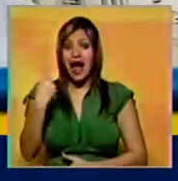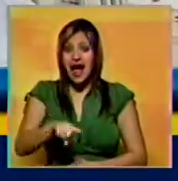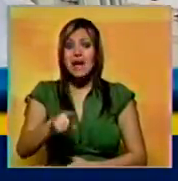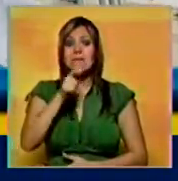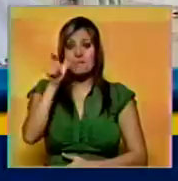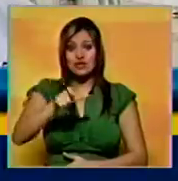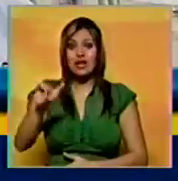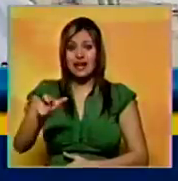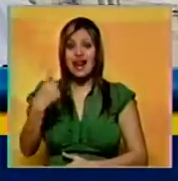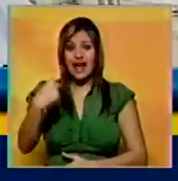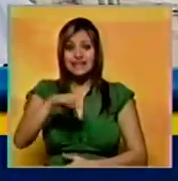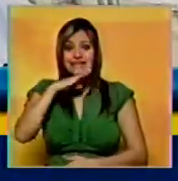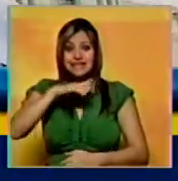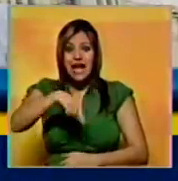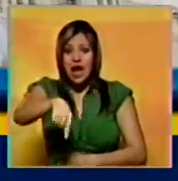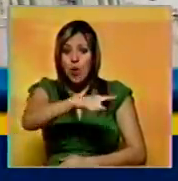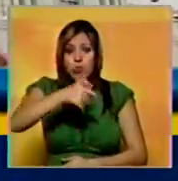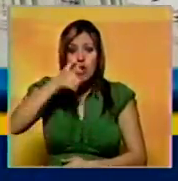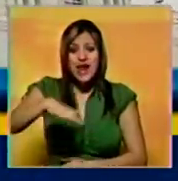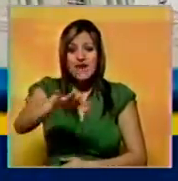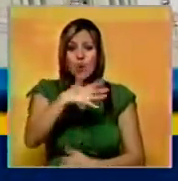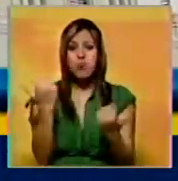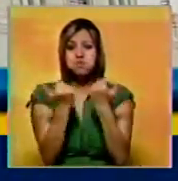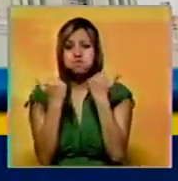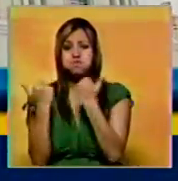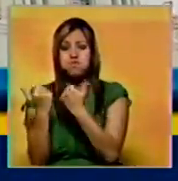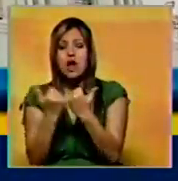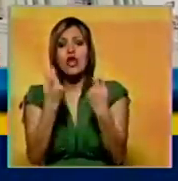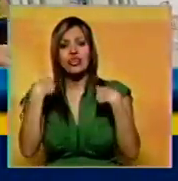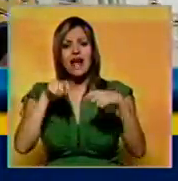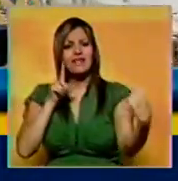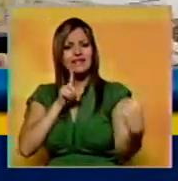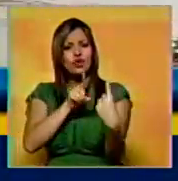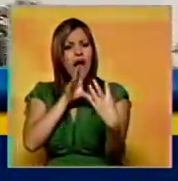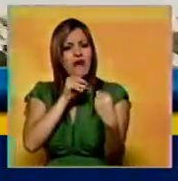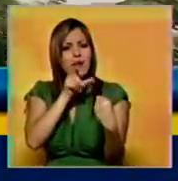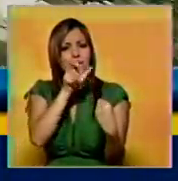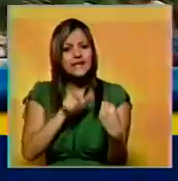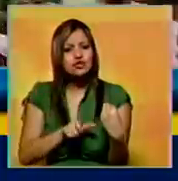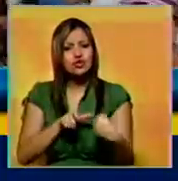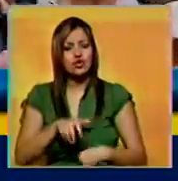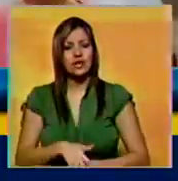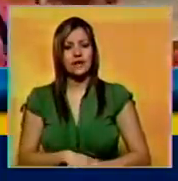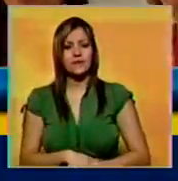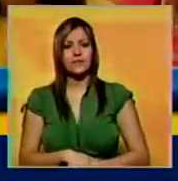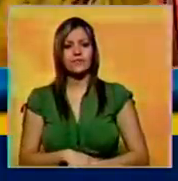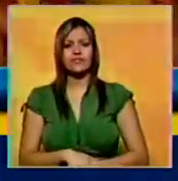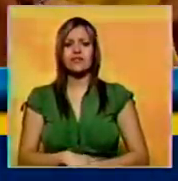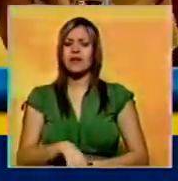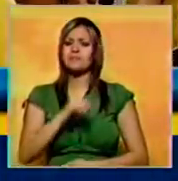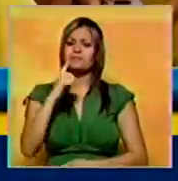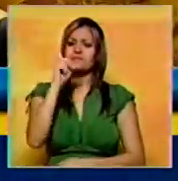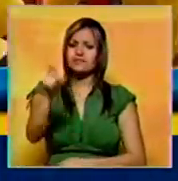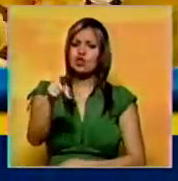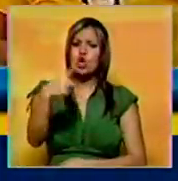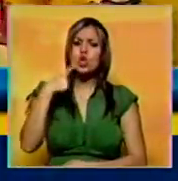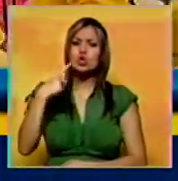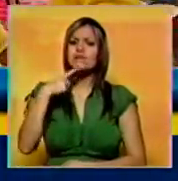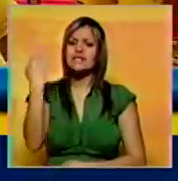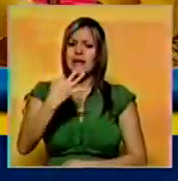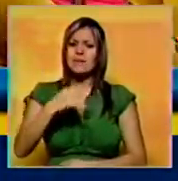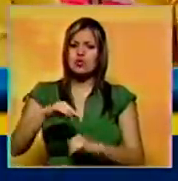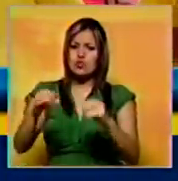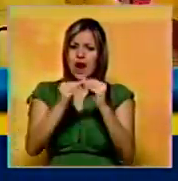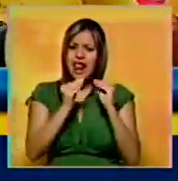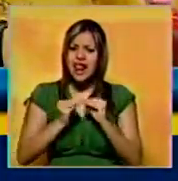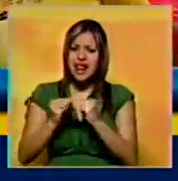feligreses en el pueblo nosotros vamos a tratar de conversar con algunos de ellos es como costumbre que vengan todos vestidos